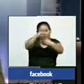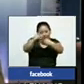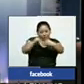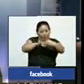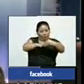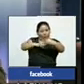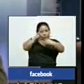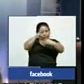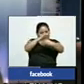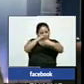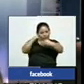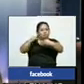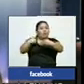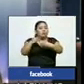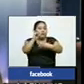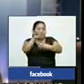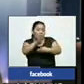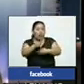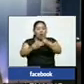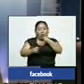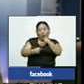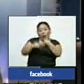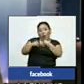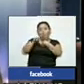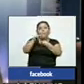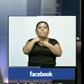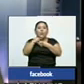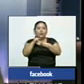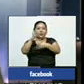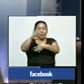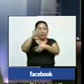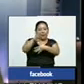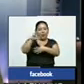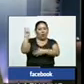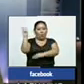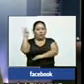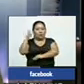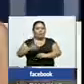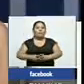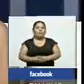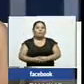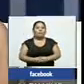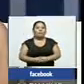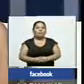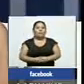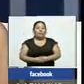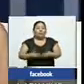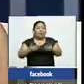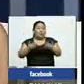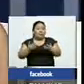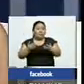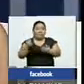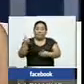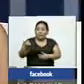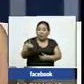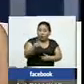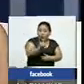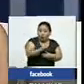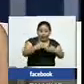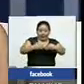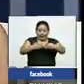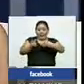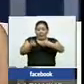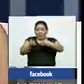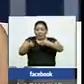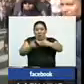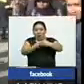respuesta. Bricio Segovia, Voz de América, Washington. Y centenares de agentes de la Policía Federal